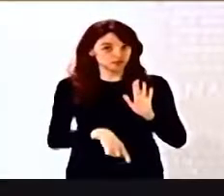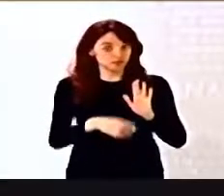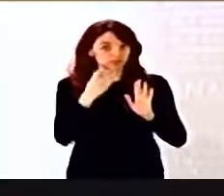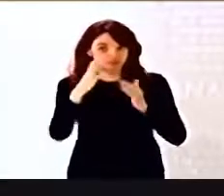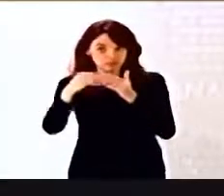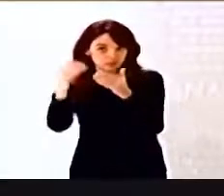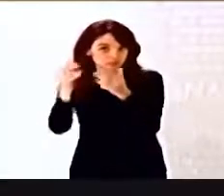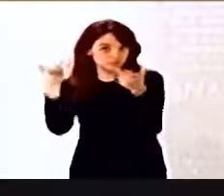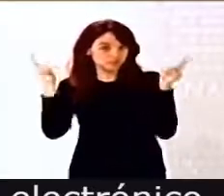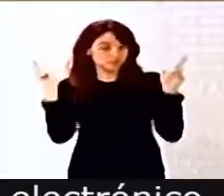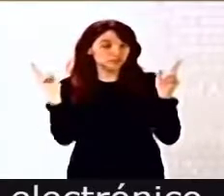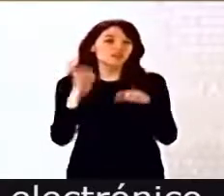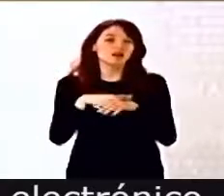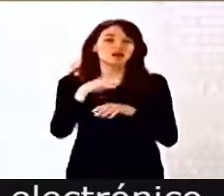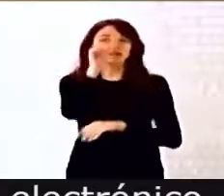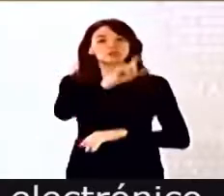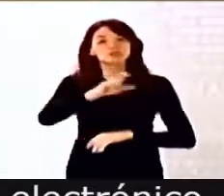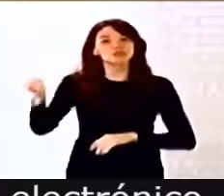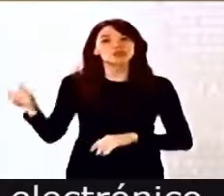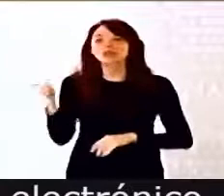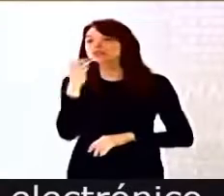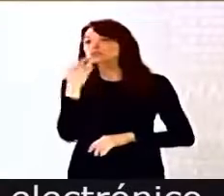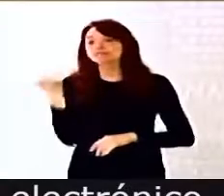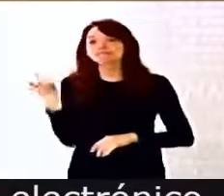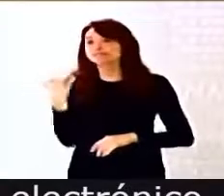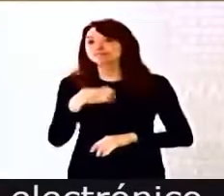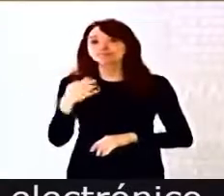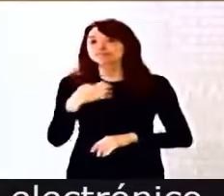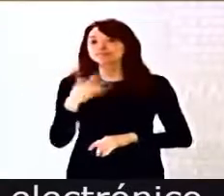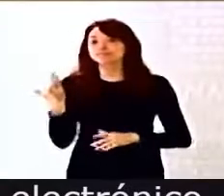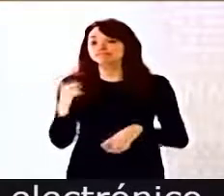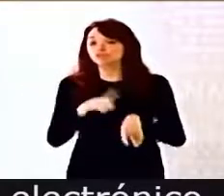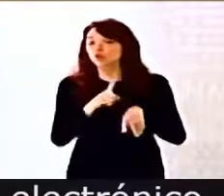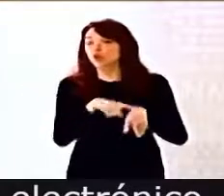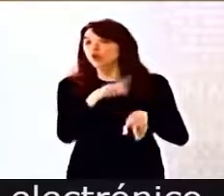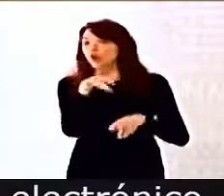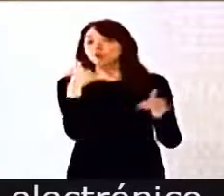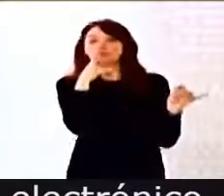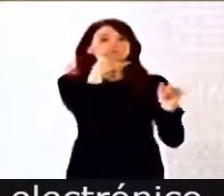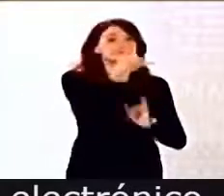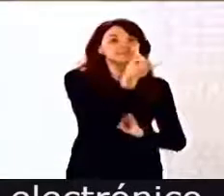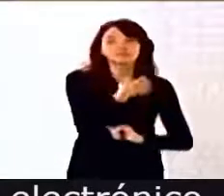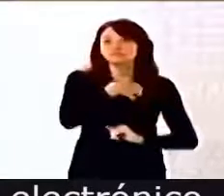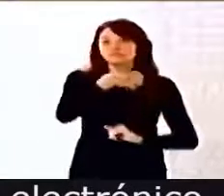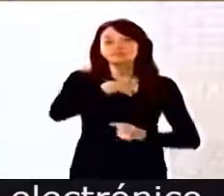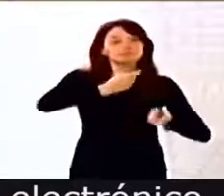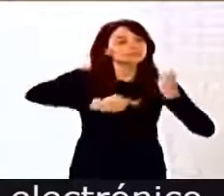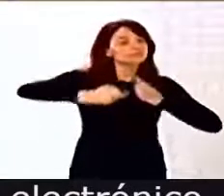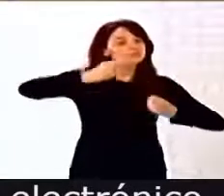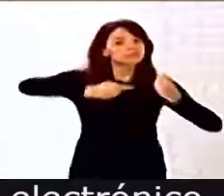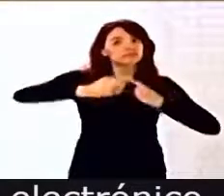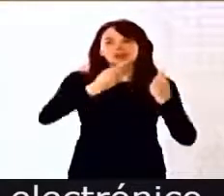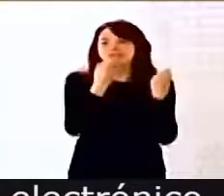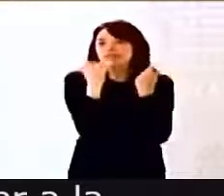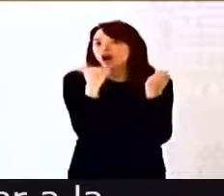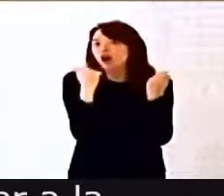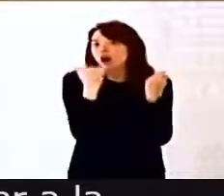disponible para aquellas personas que no puedan acceder en el horario telefónico a la información que